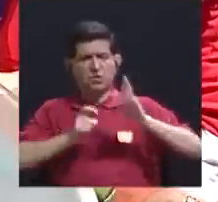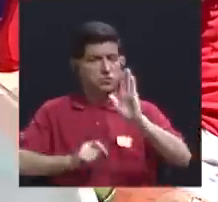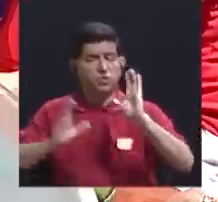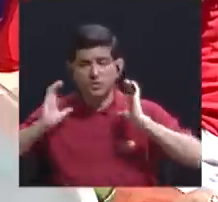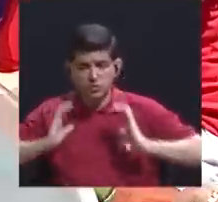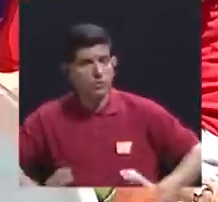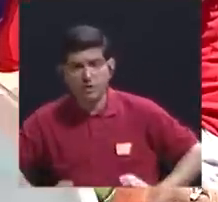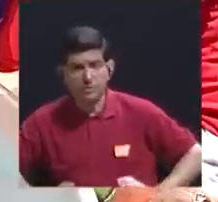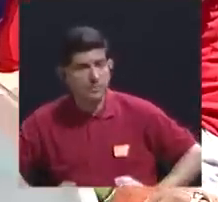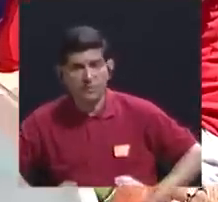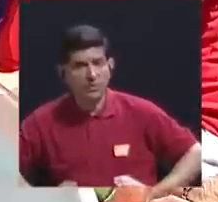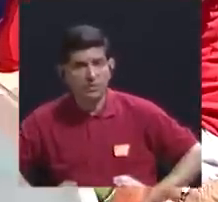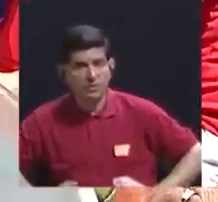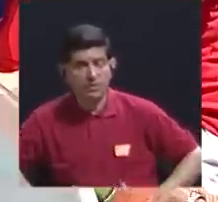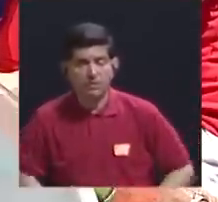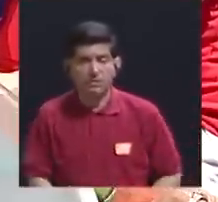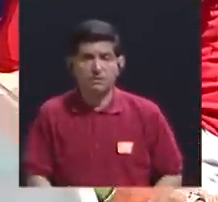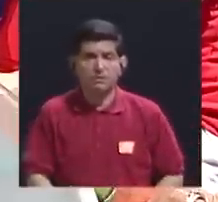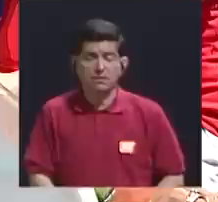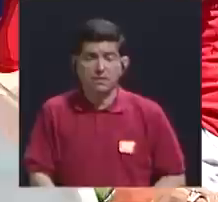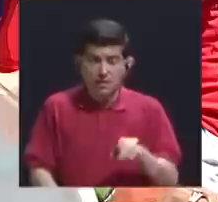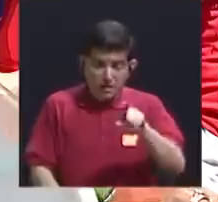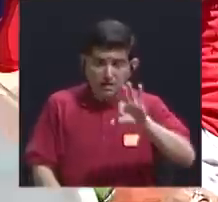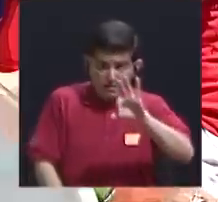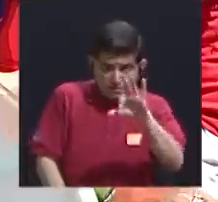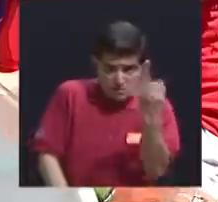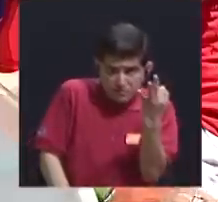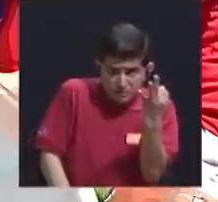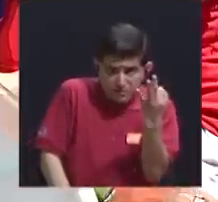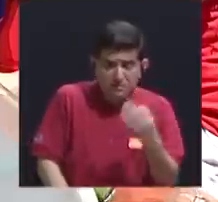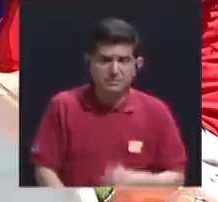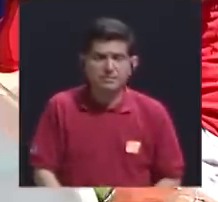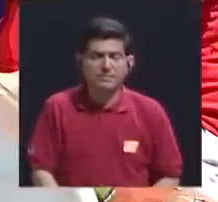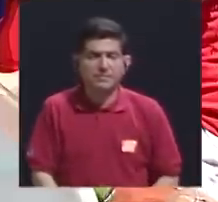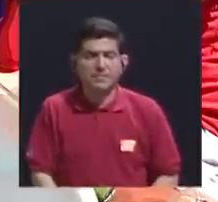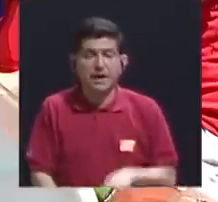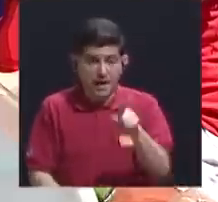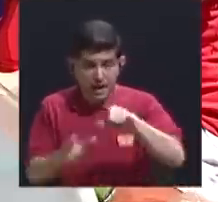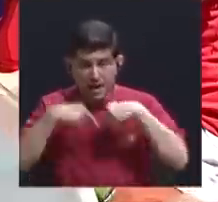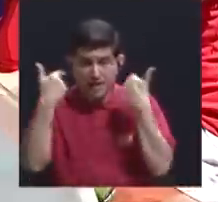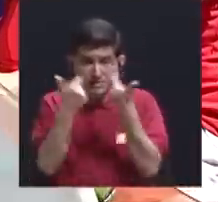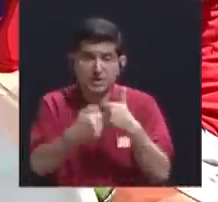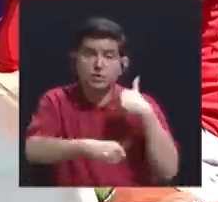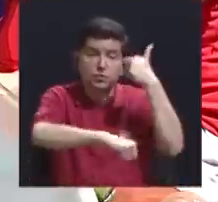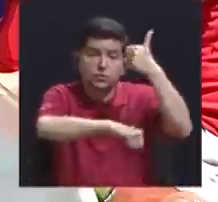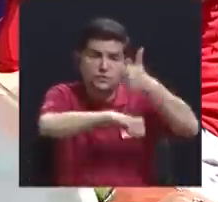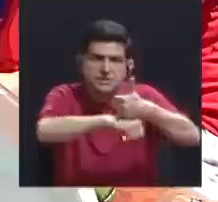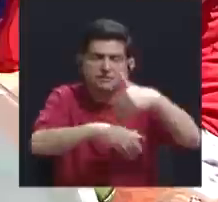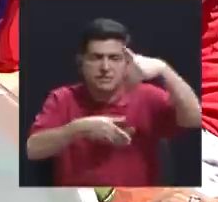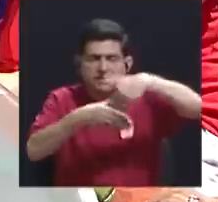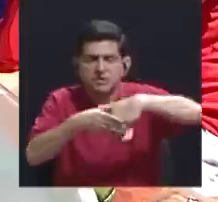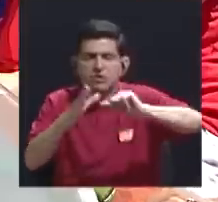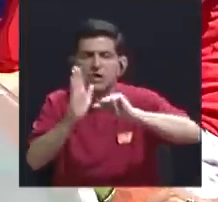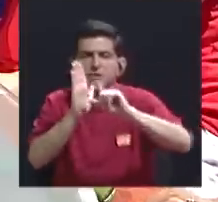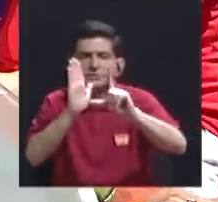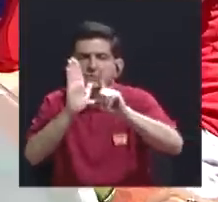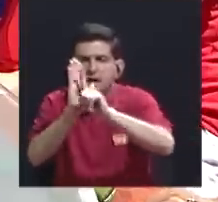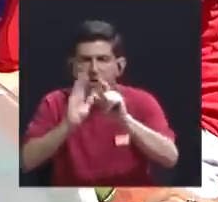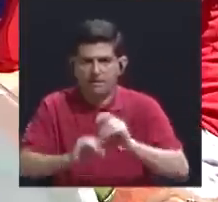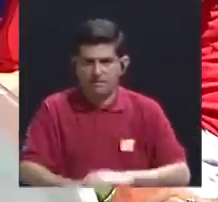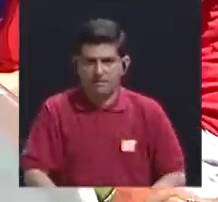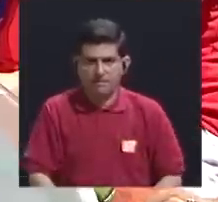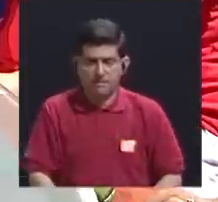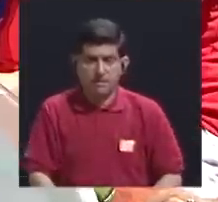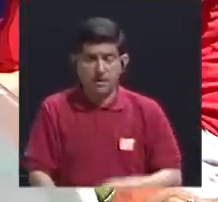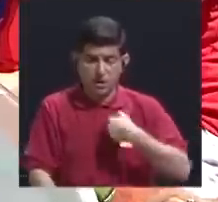sus cuerpos y en ese sentido este bloque que se ha conformado en el parlamento y